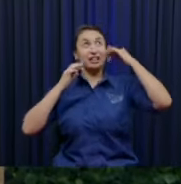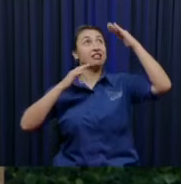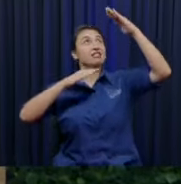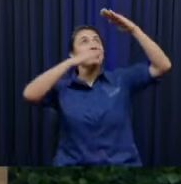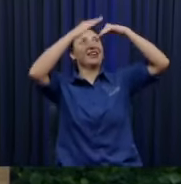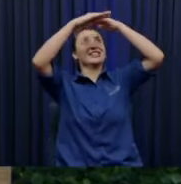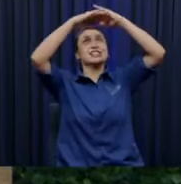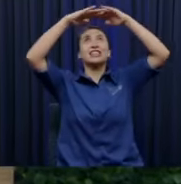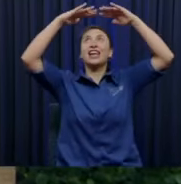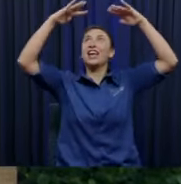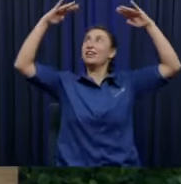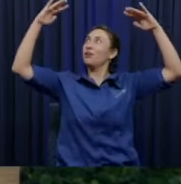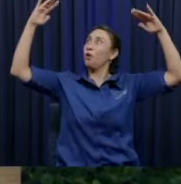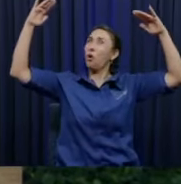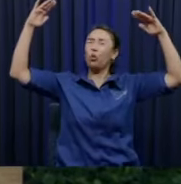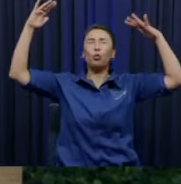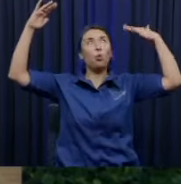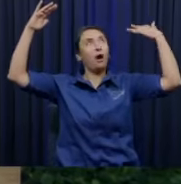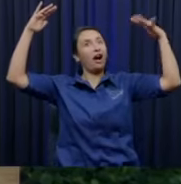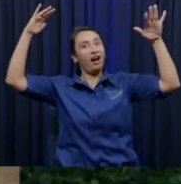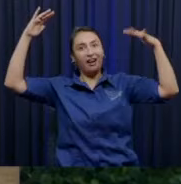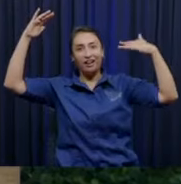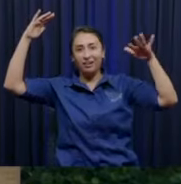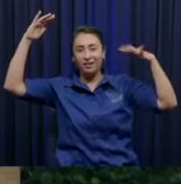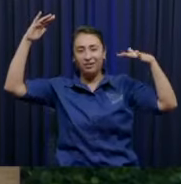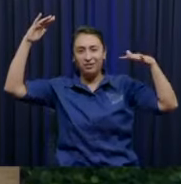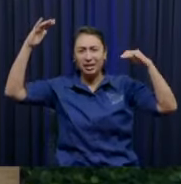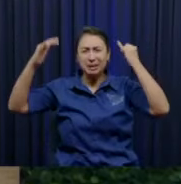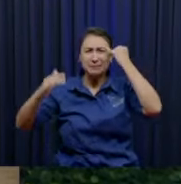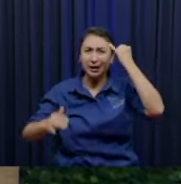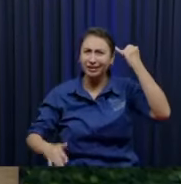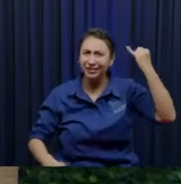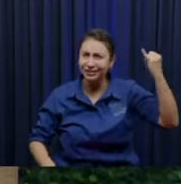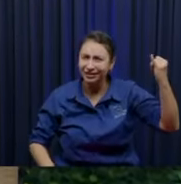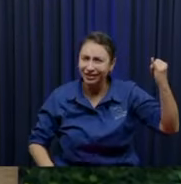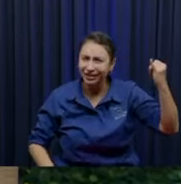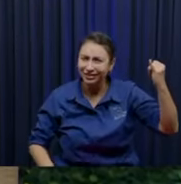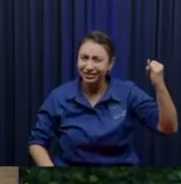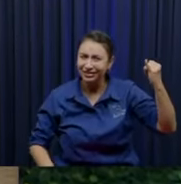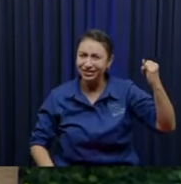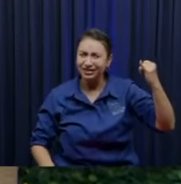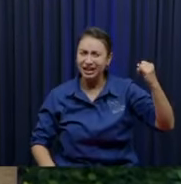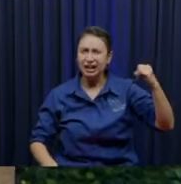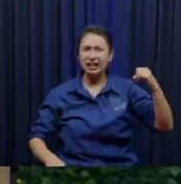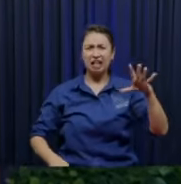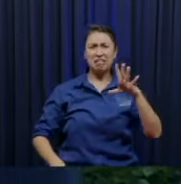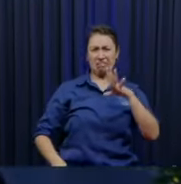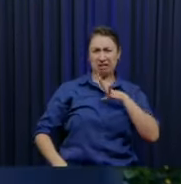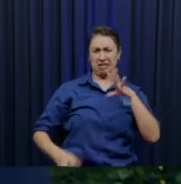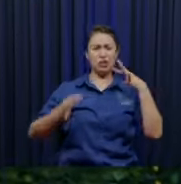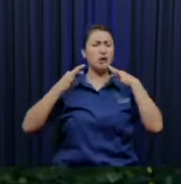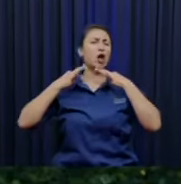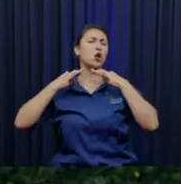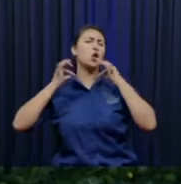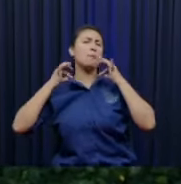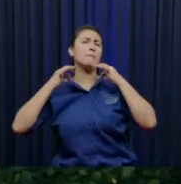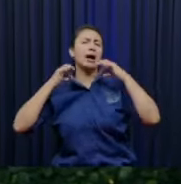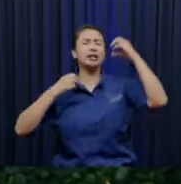Esa era la que tenía Adán. Por eso estaba desnudo y no se avergonzaba, porque estaba vestido de